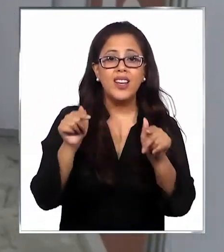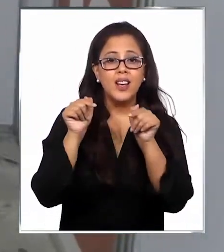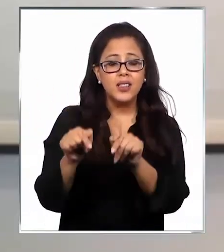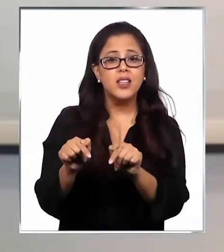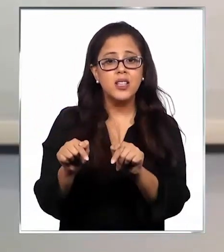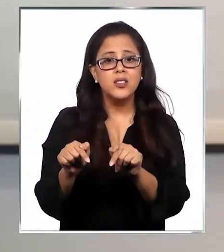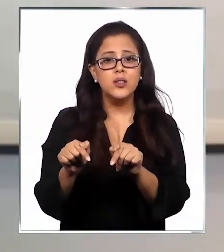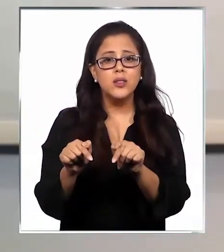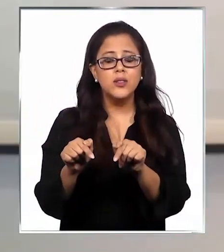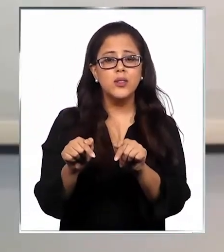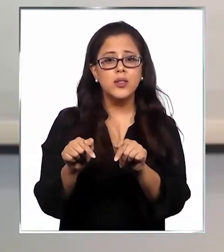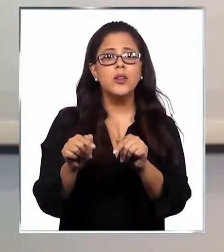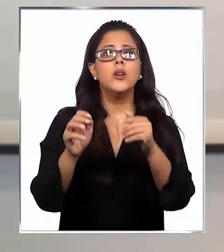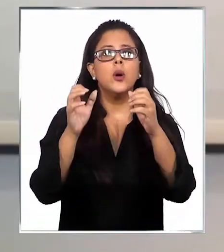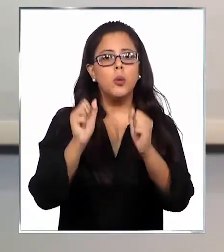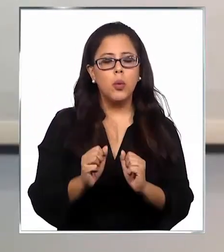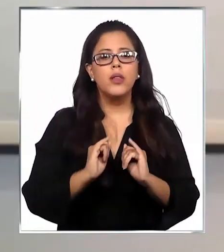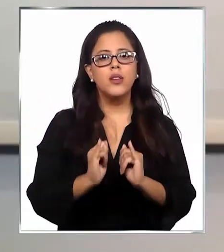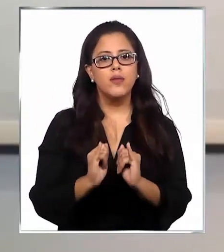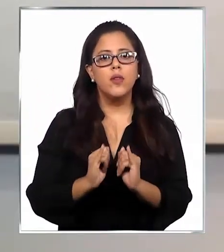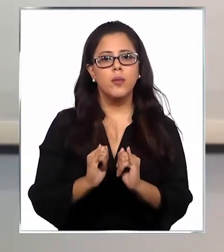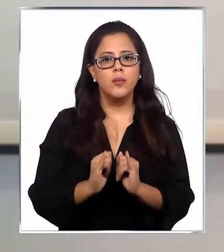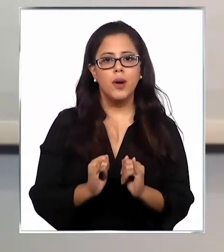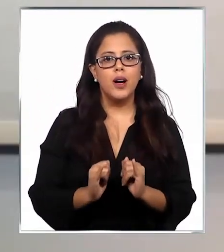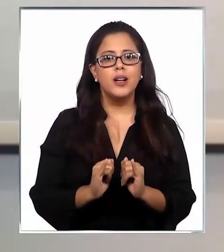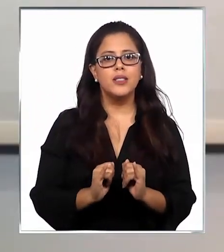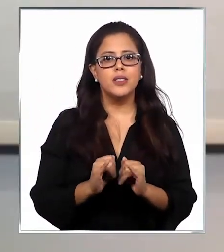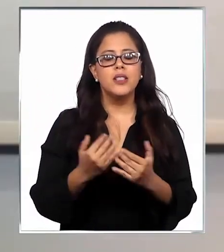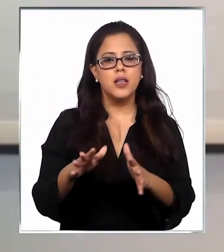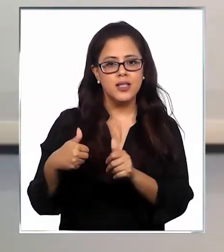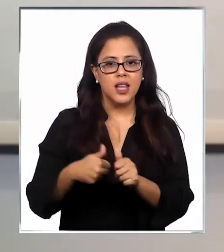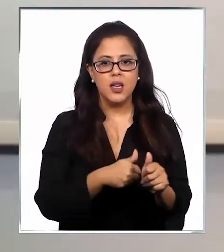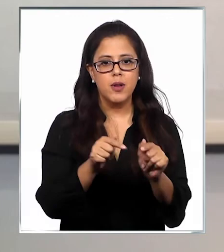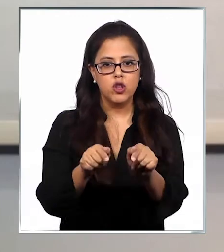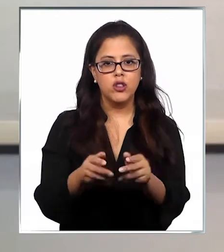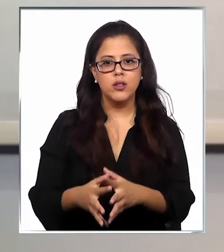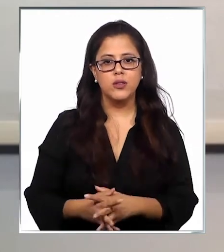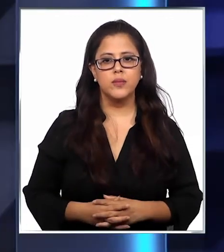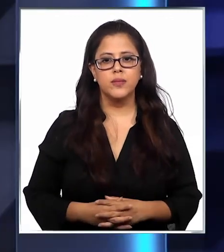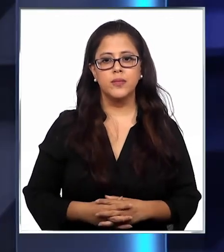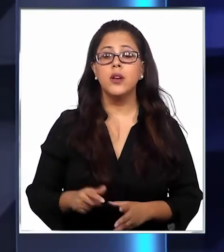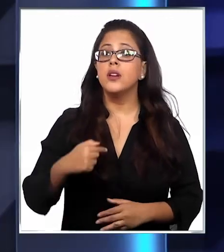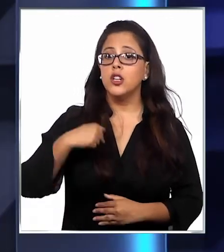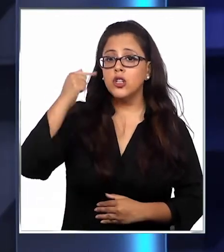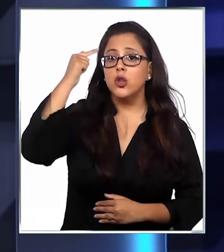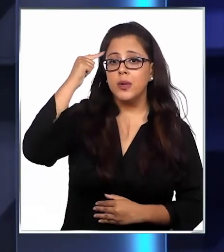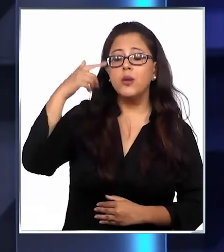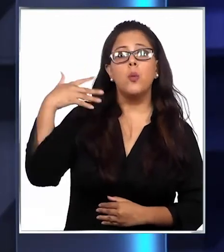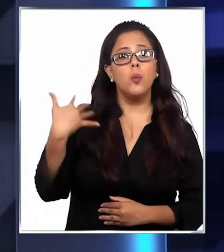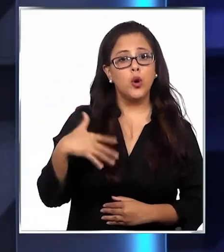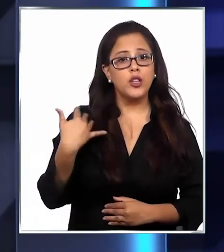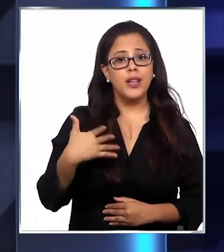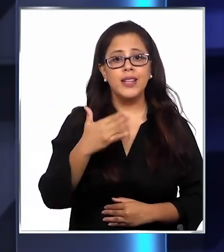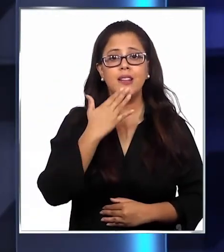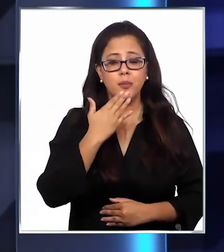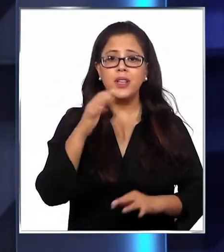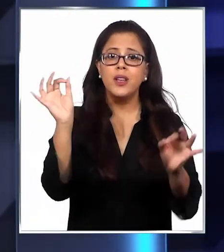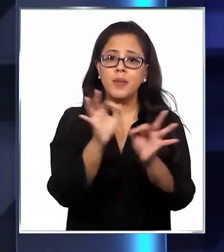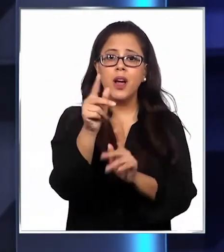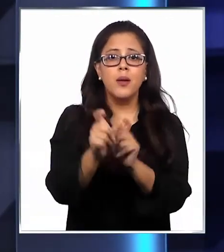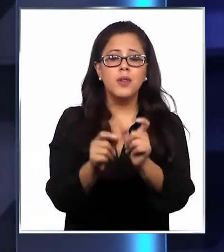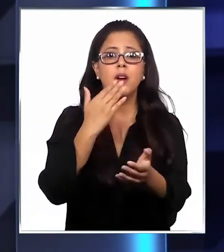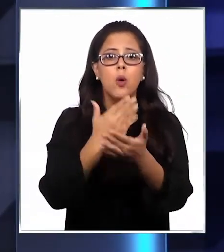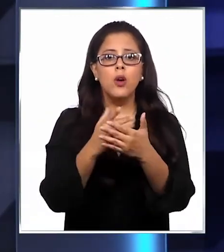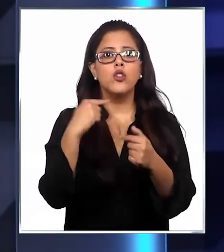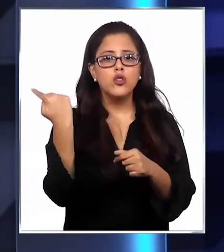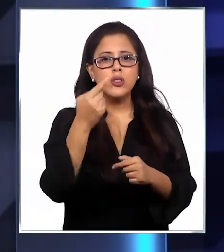reacciones oportunamente se informe y oportunamente se haga el seguimiento de estos casos. Yo creo que es muy importante, doctor, también hablar a la gente porque cuando